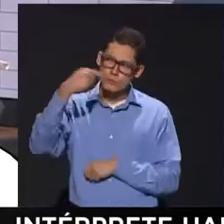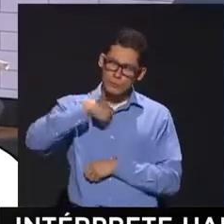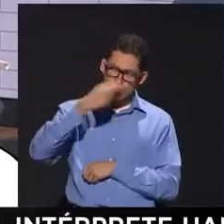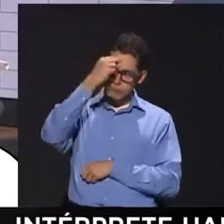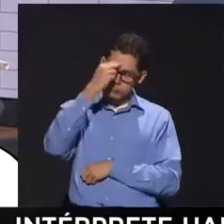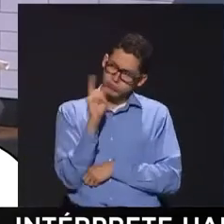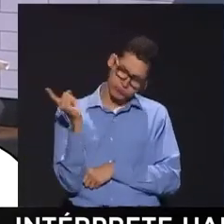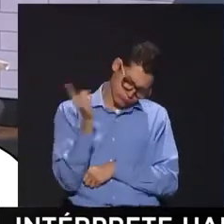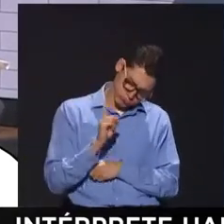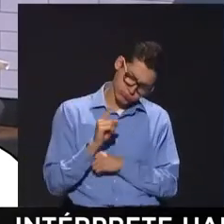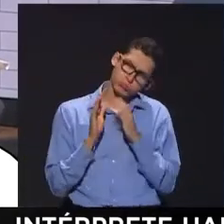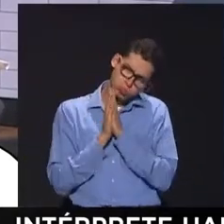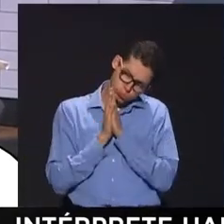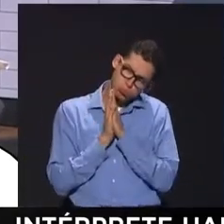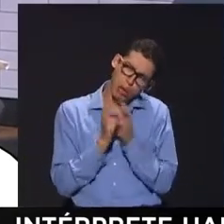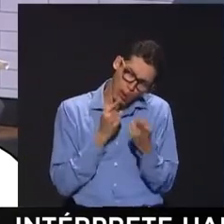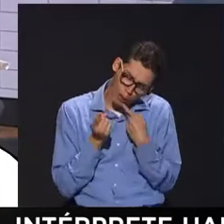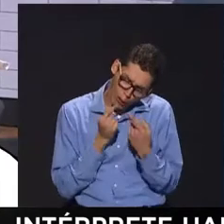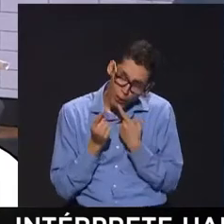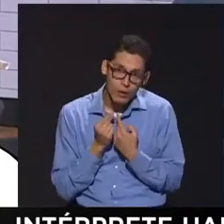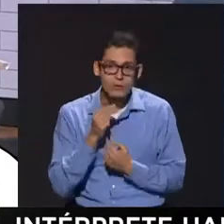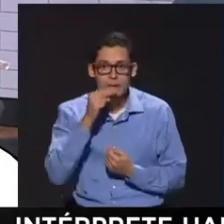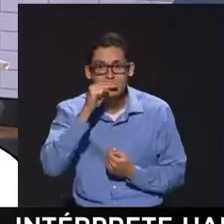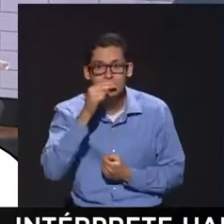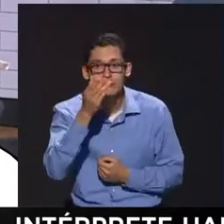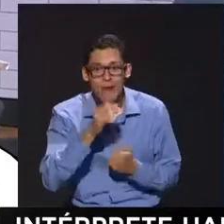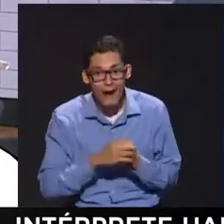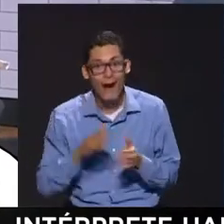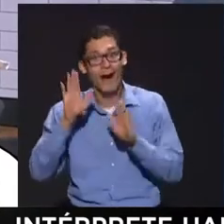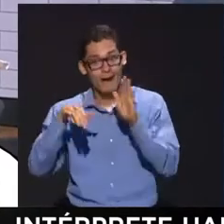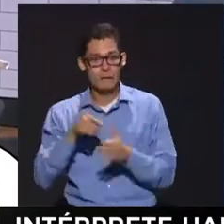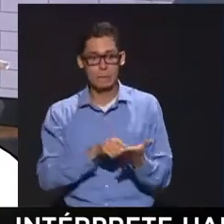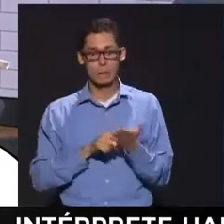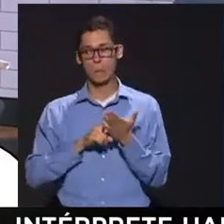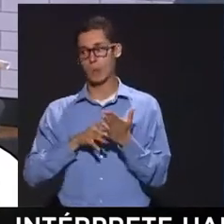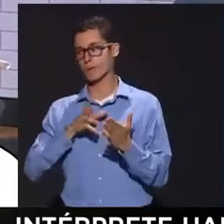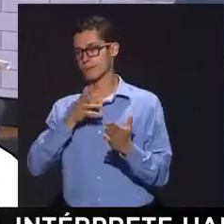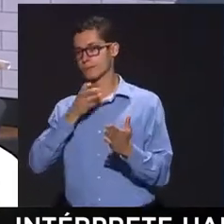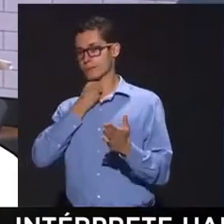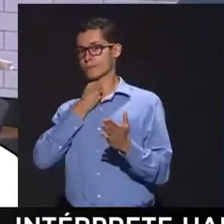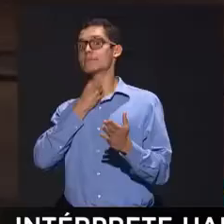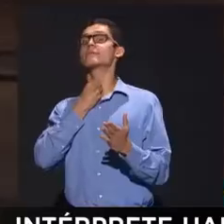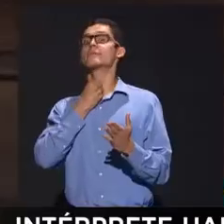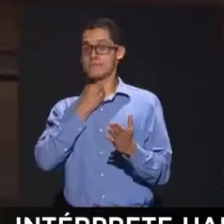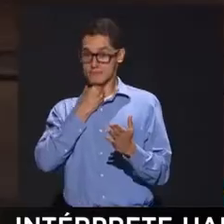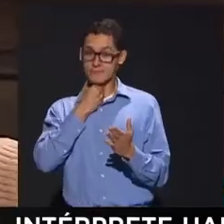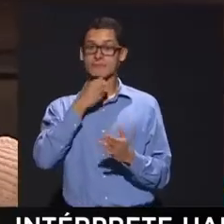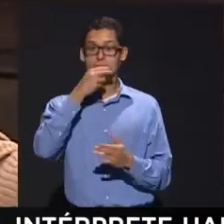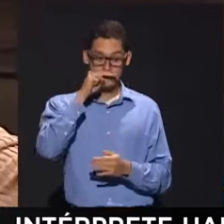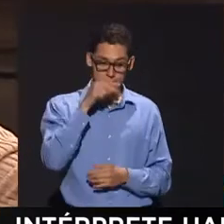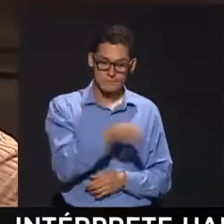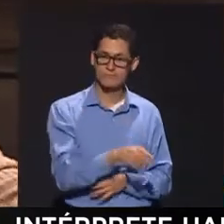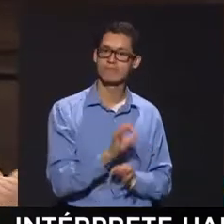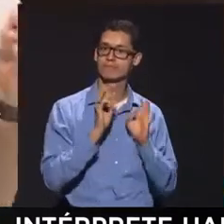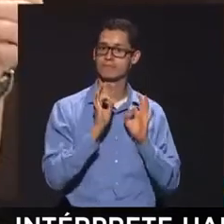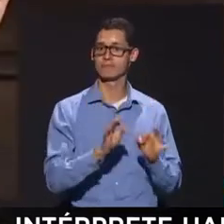pero yo no quiero que estés enojado, ven, hablemos, ¿cierto? Eso no siempre es del adulto, a veces los niños resultan ser más autorregulados que